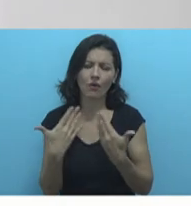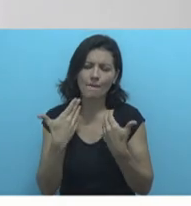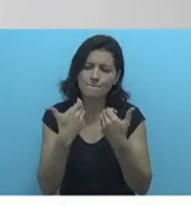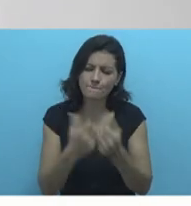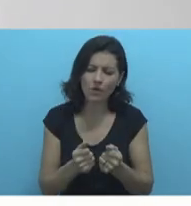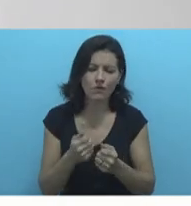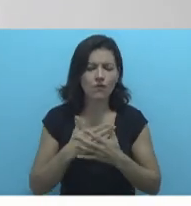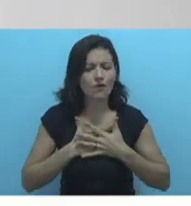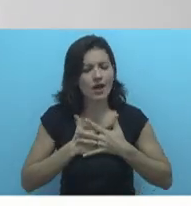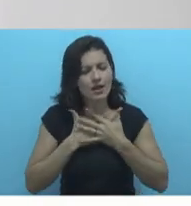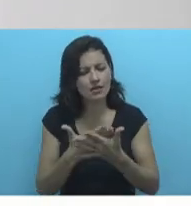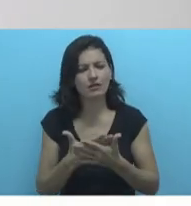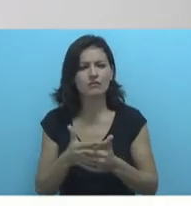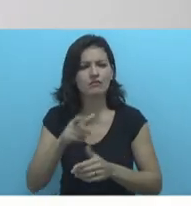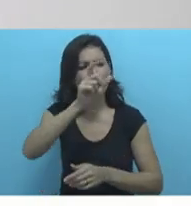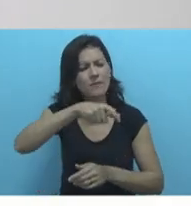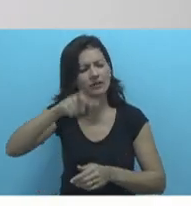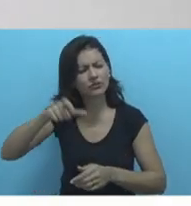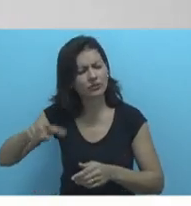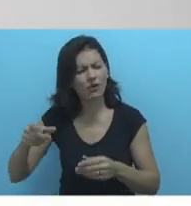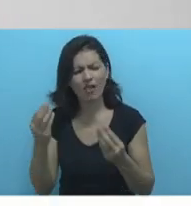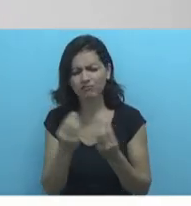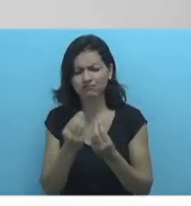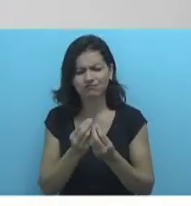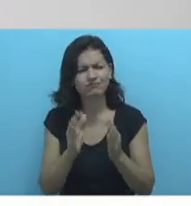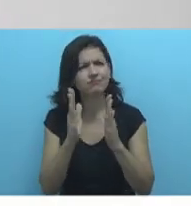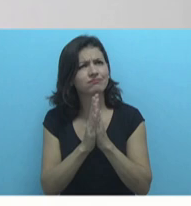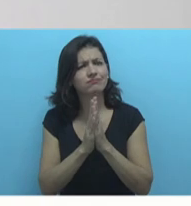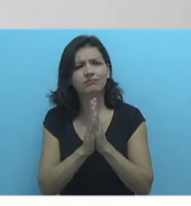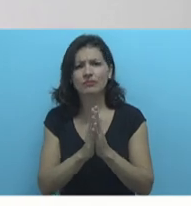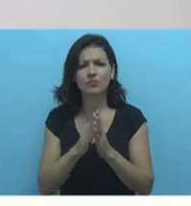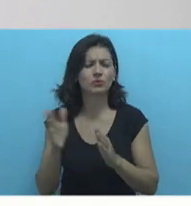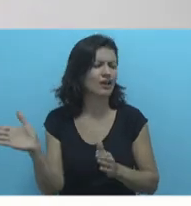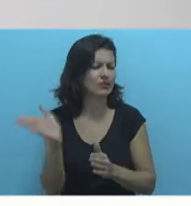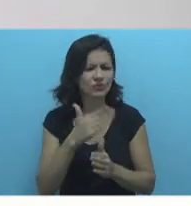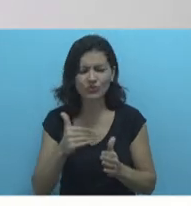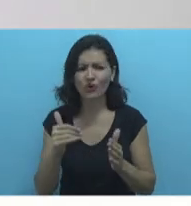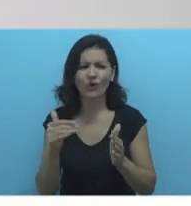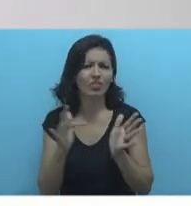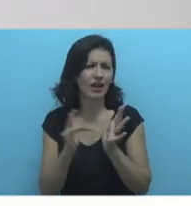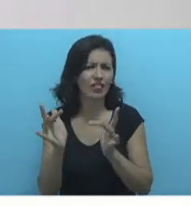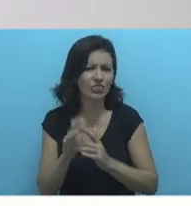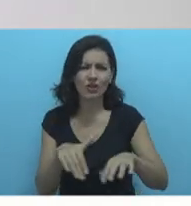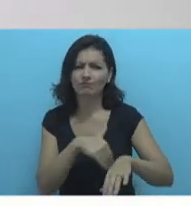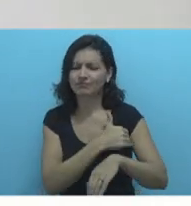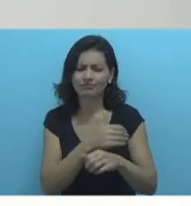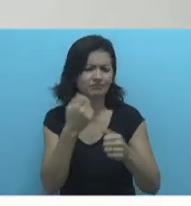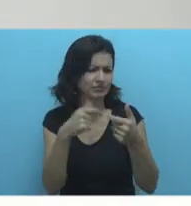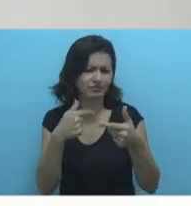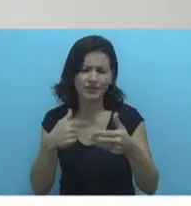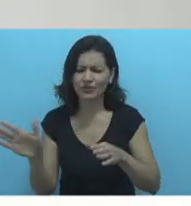de personas que rezaron en las oraciones de todas las religiones, en los